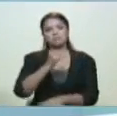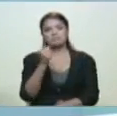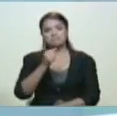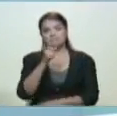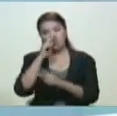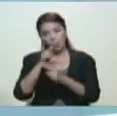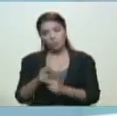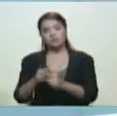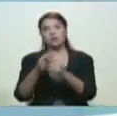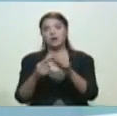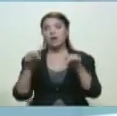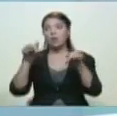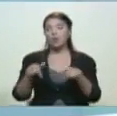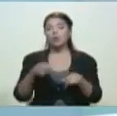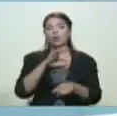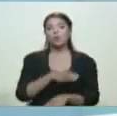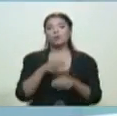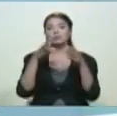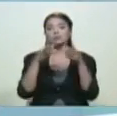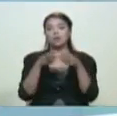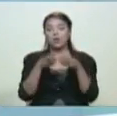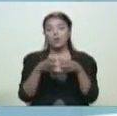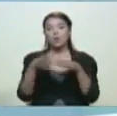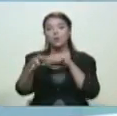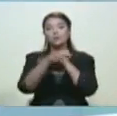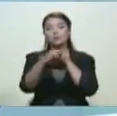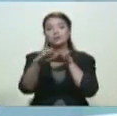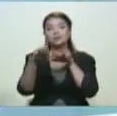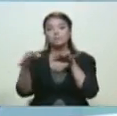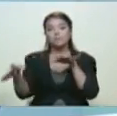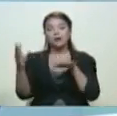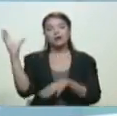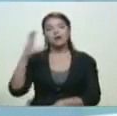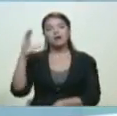fueron homenajeados el día de hoy por el Consejo Municipal de Caracas.